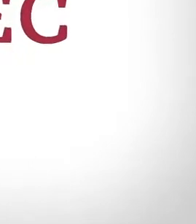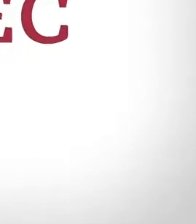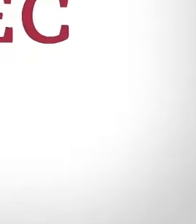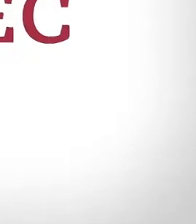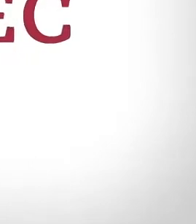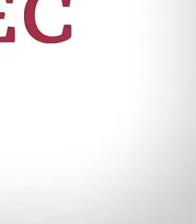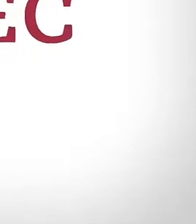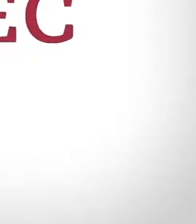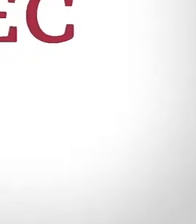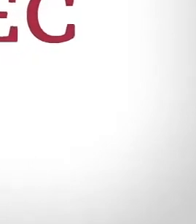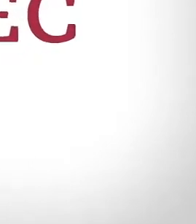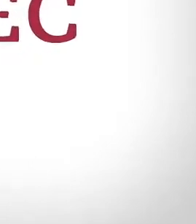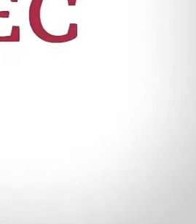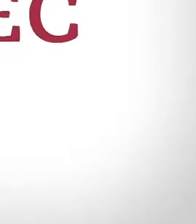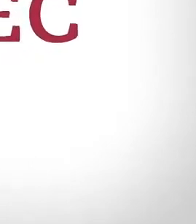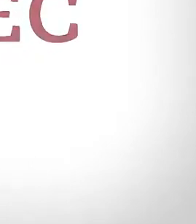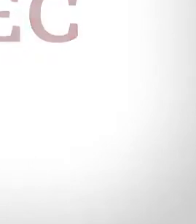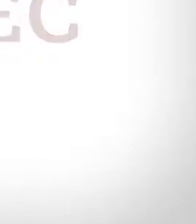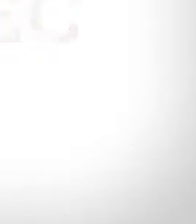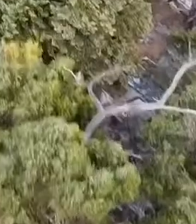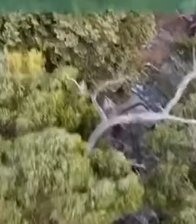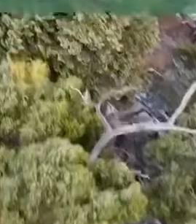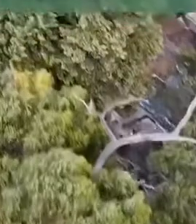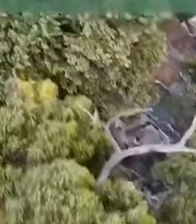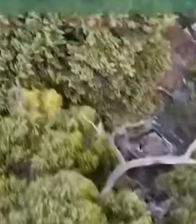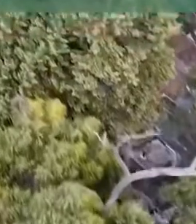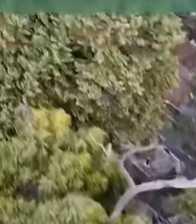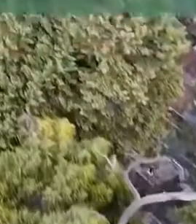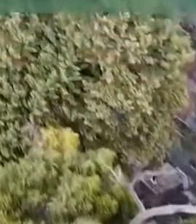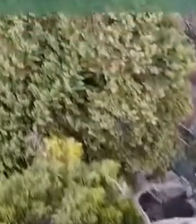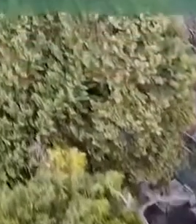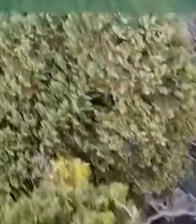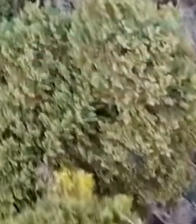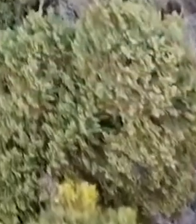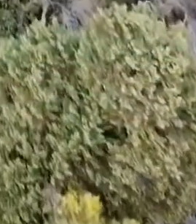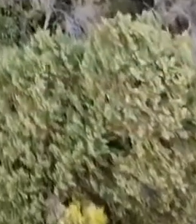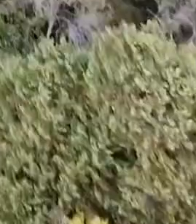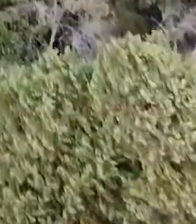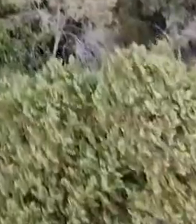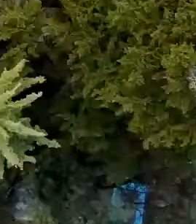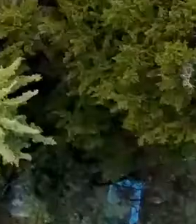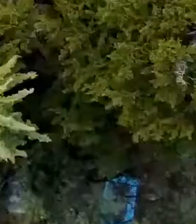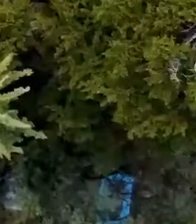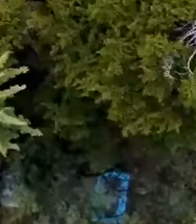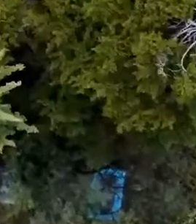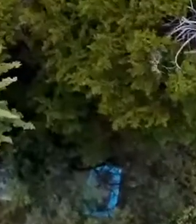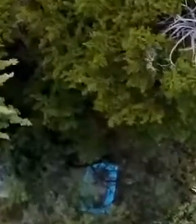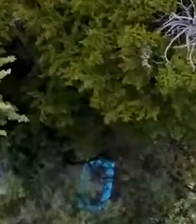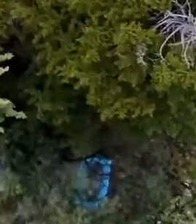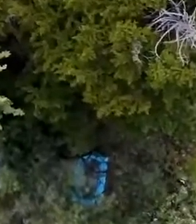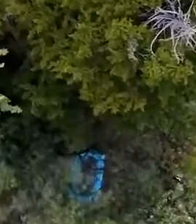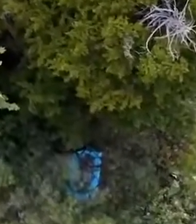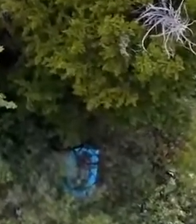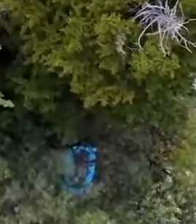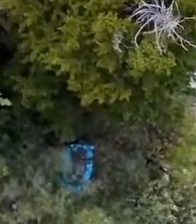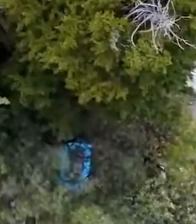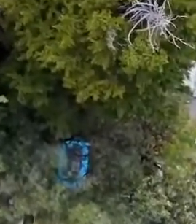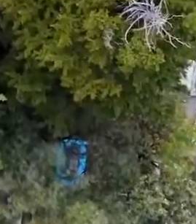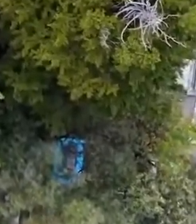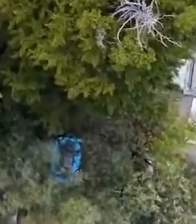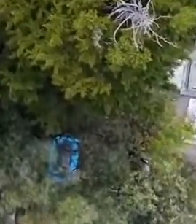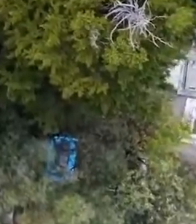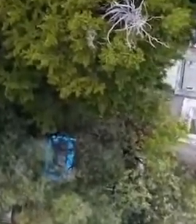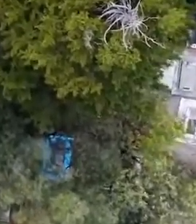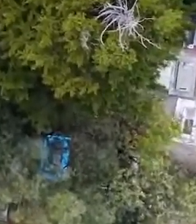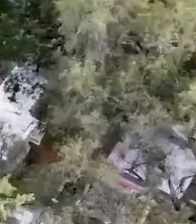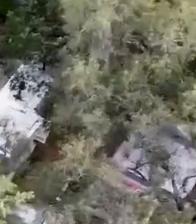Bosque de Chapultepec, Naturaleza y Cultura. En materia de infraestructura, se trabaja en el proyecto de